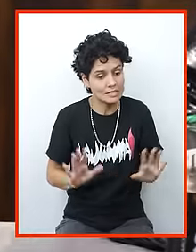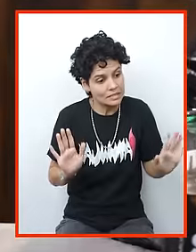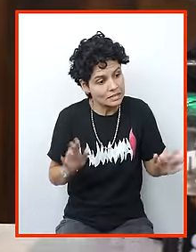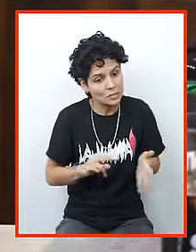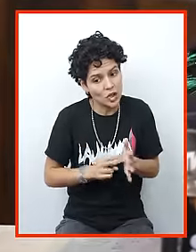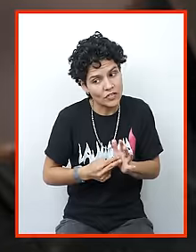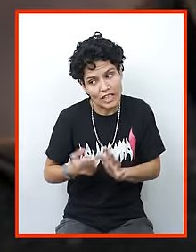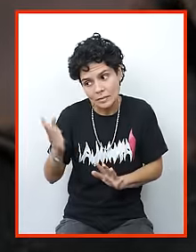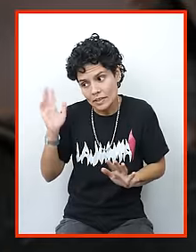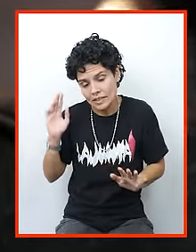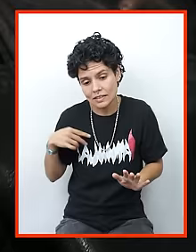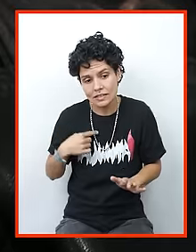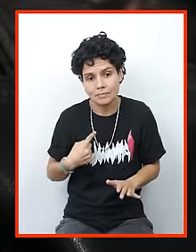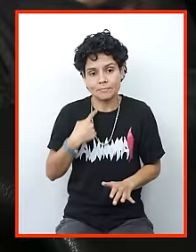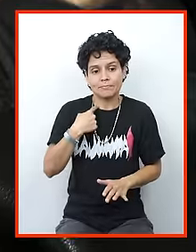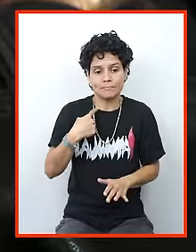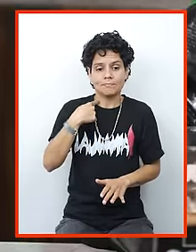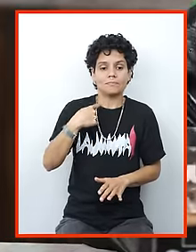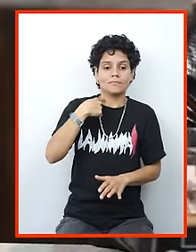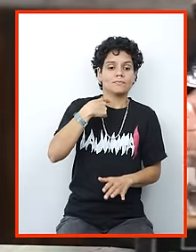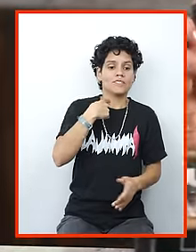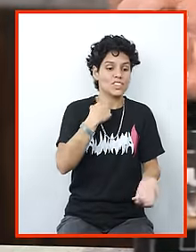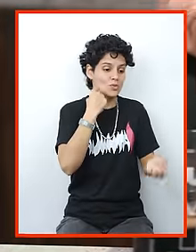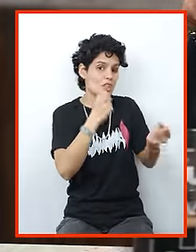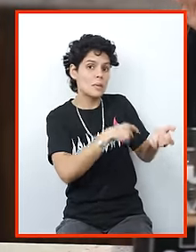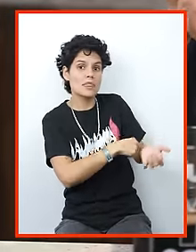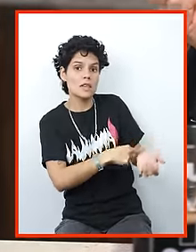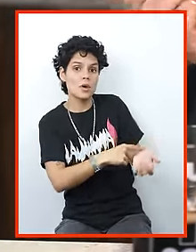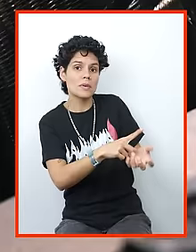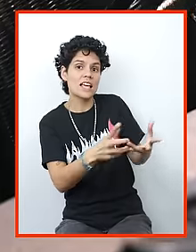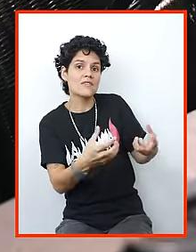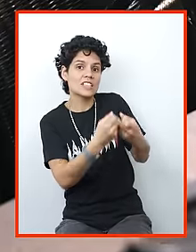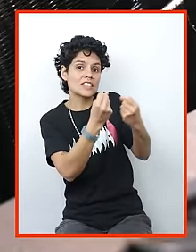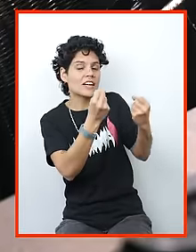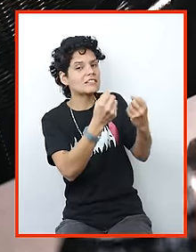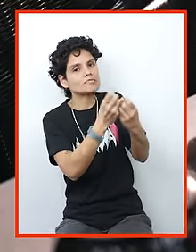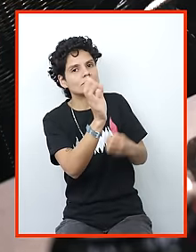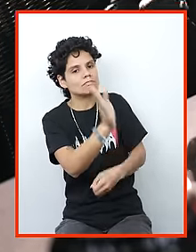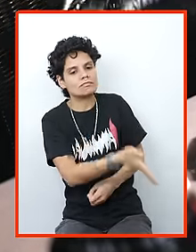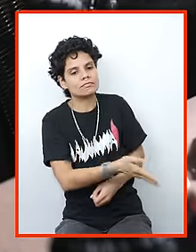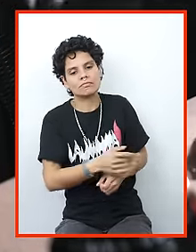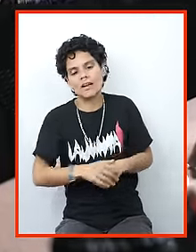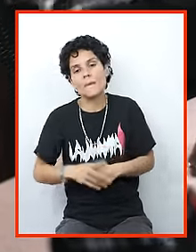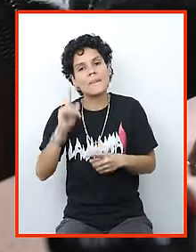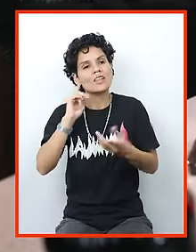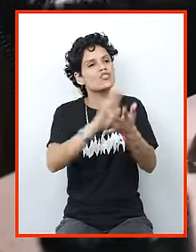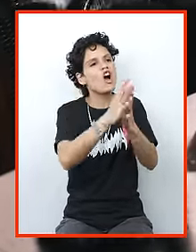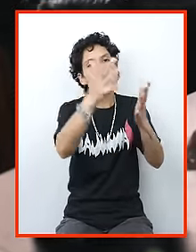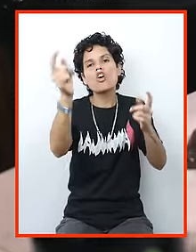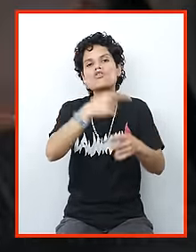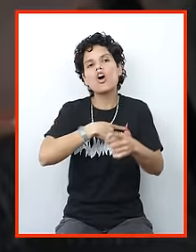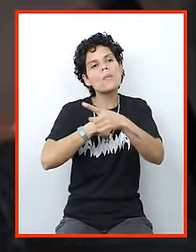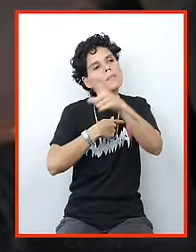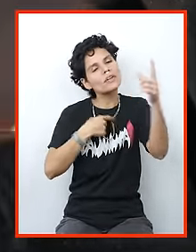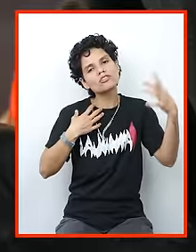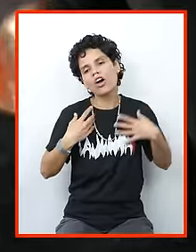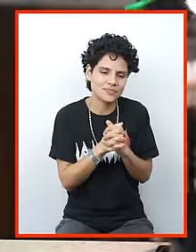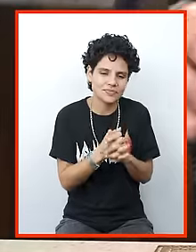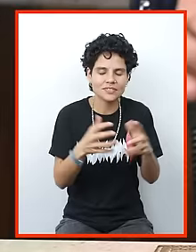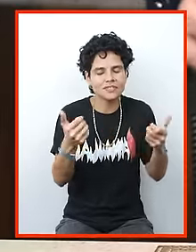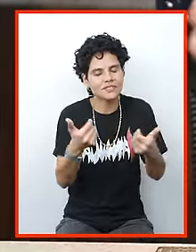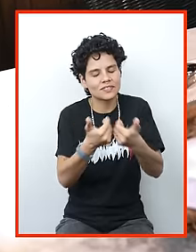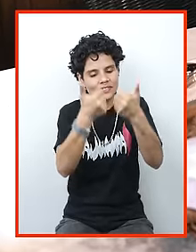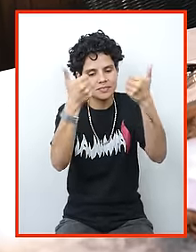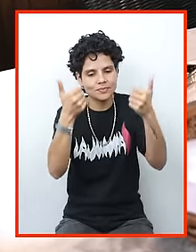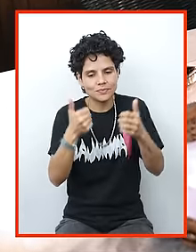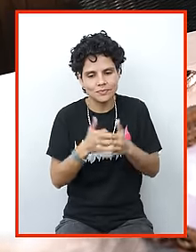Hemos tenido problemas este momento. Sí, parece. No, y así se ve. Me voy a tatuar aquí el festival de la Junta, pero me voy a tatuar a todos los artistas. Sale mal.